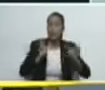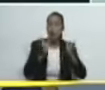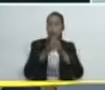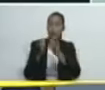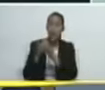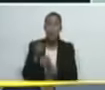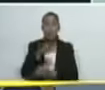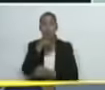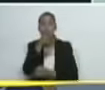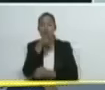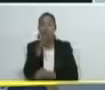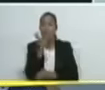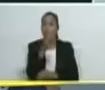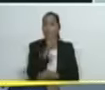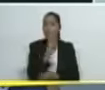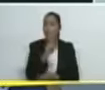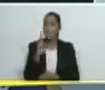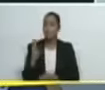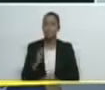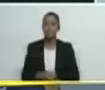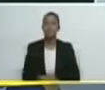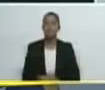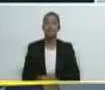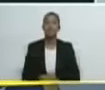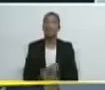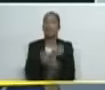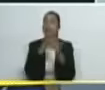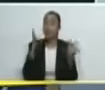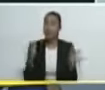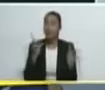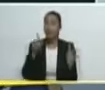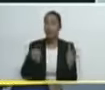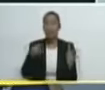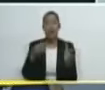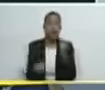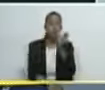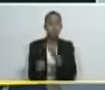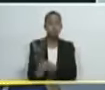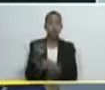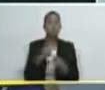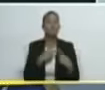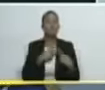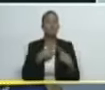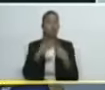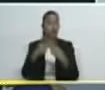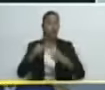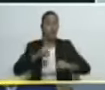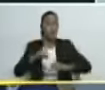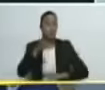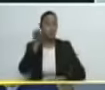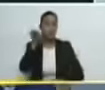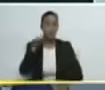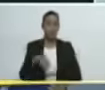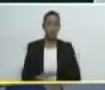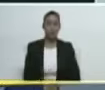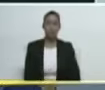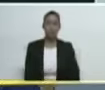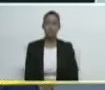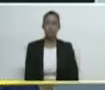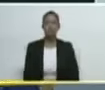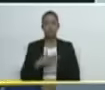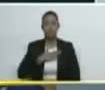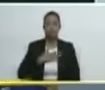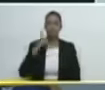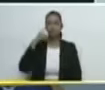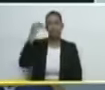Gran Polo y del Gran Voluntariado por Venezuela, Movimiento Futuro, me dediqué a